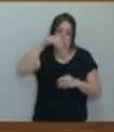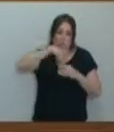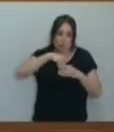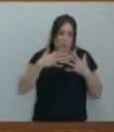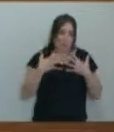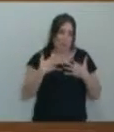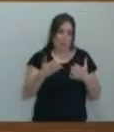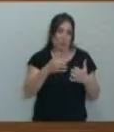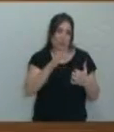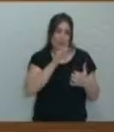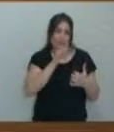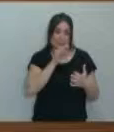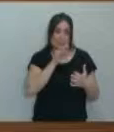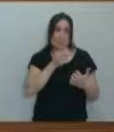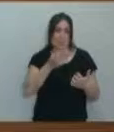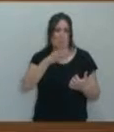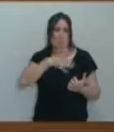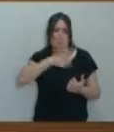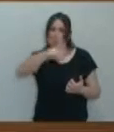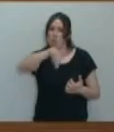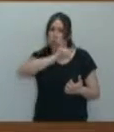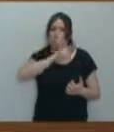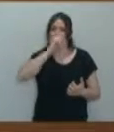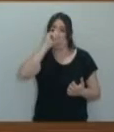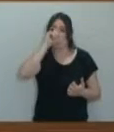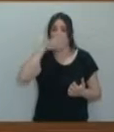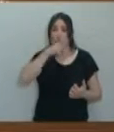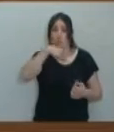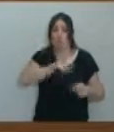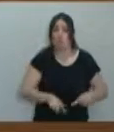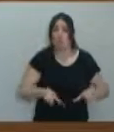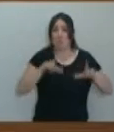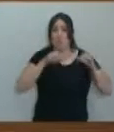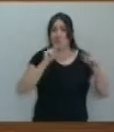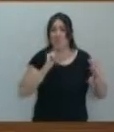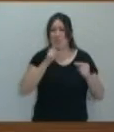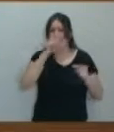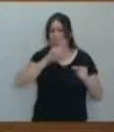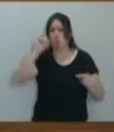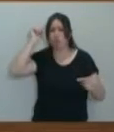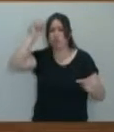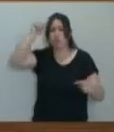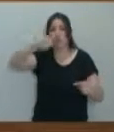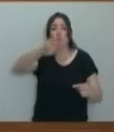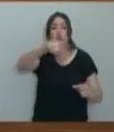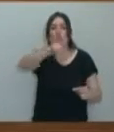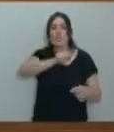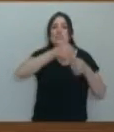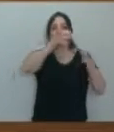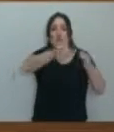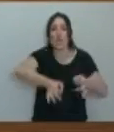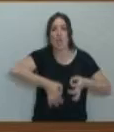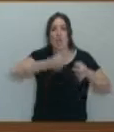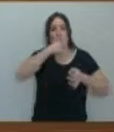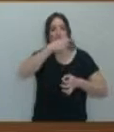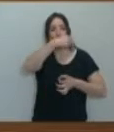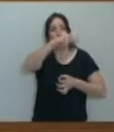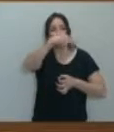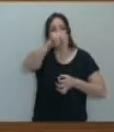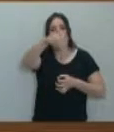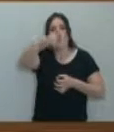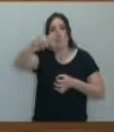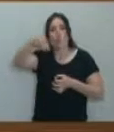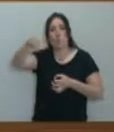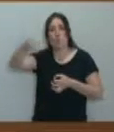que muchos de ustedes recordarán, porque fueron protagonistas de esos debates, a lo largo de muchos años. Y ustedes siempre lo han negado la mayor, han negado que